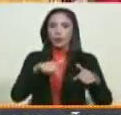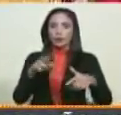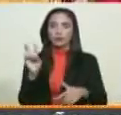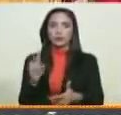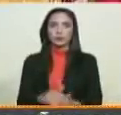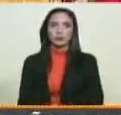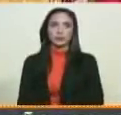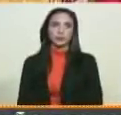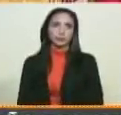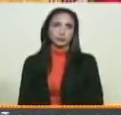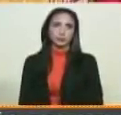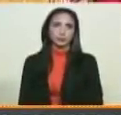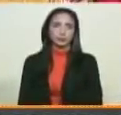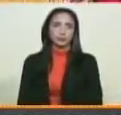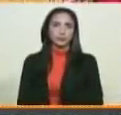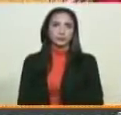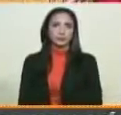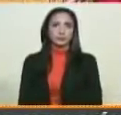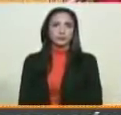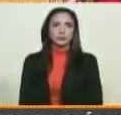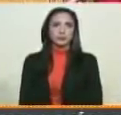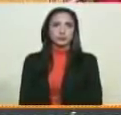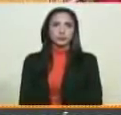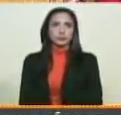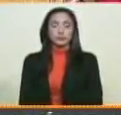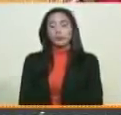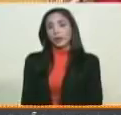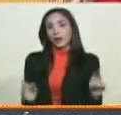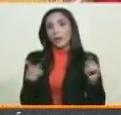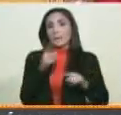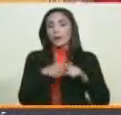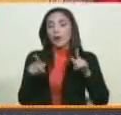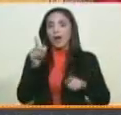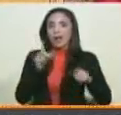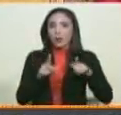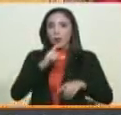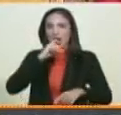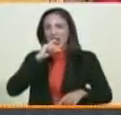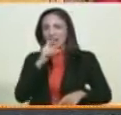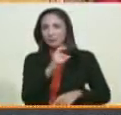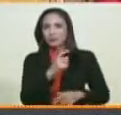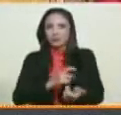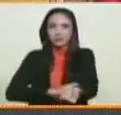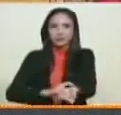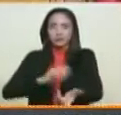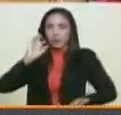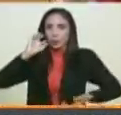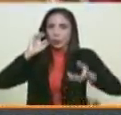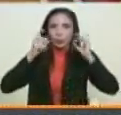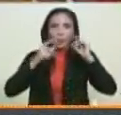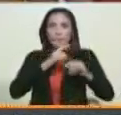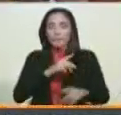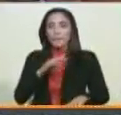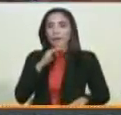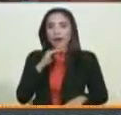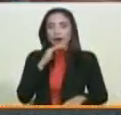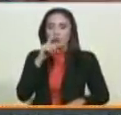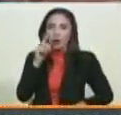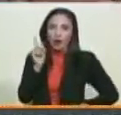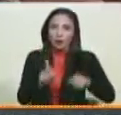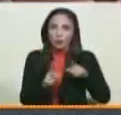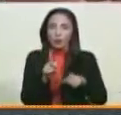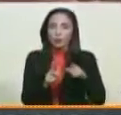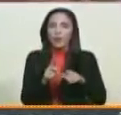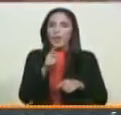importante. Pero eso ha desatado la ira. Mañana se cumple un mes del intento